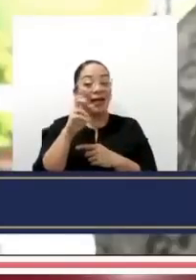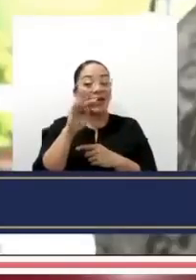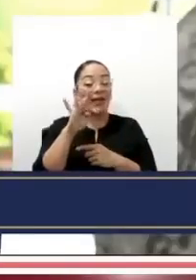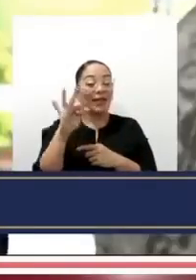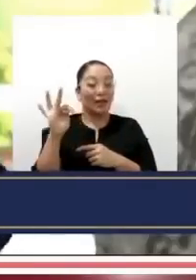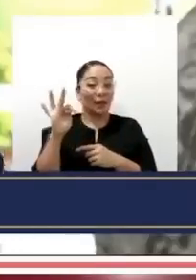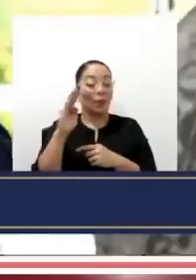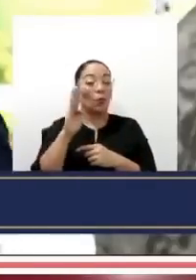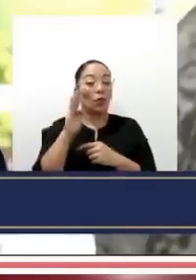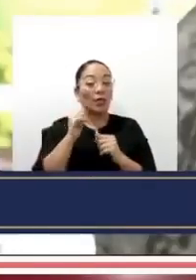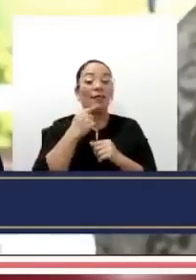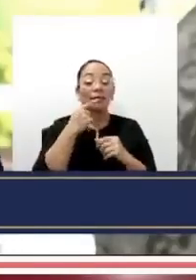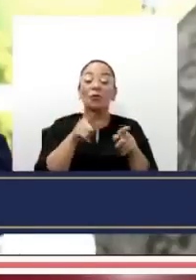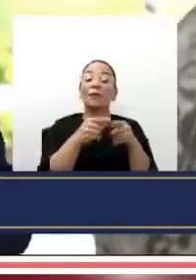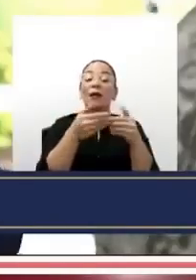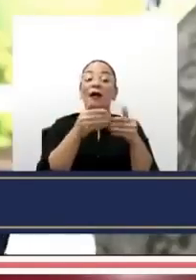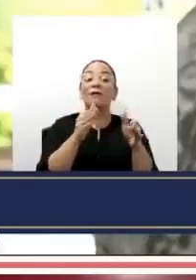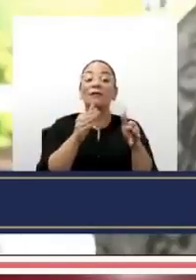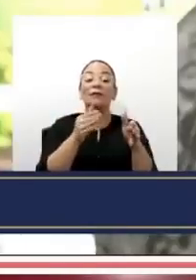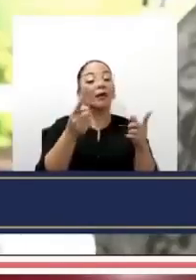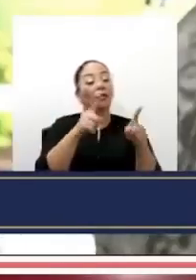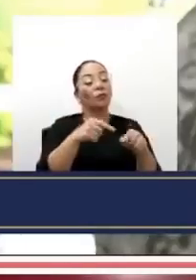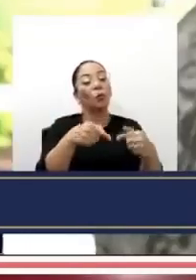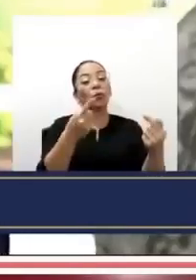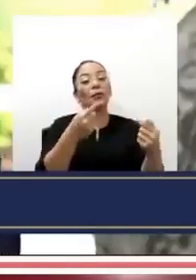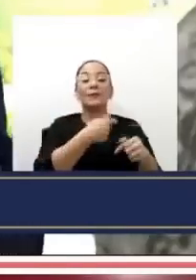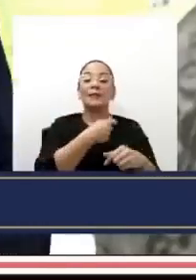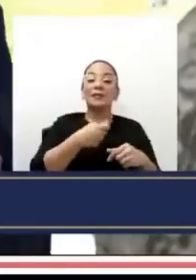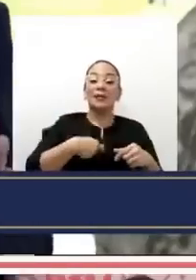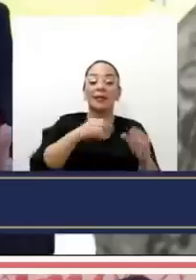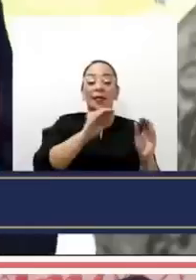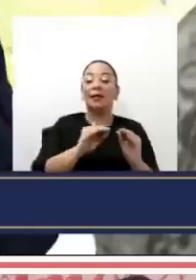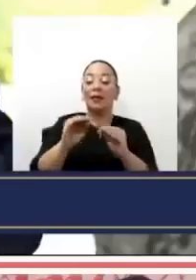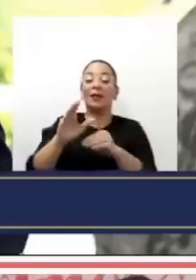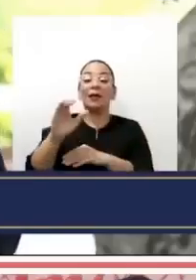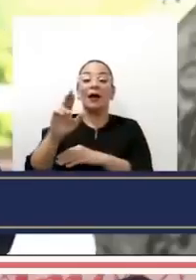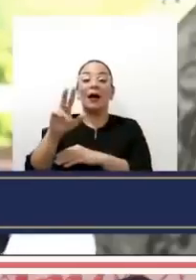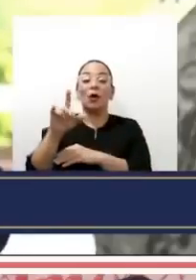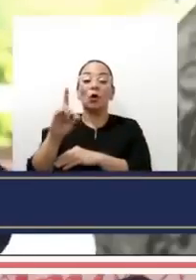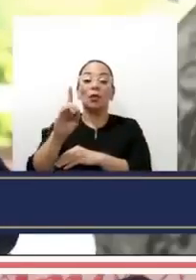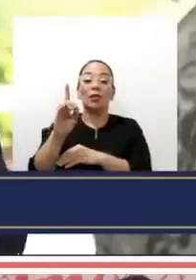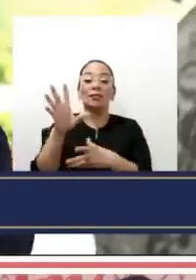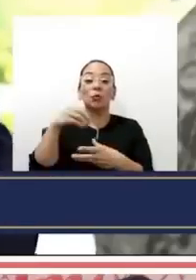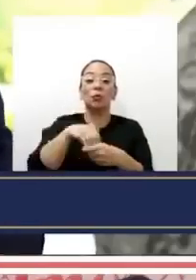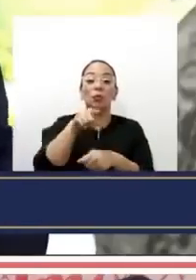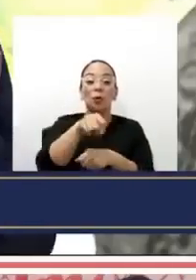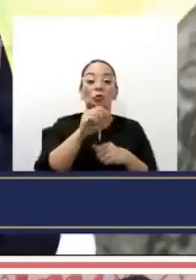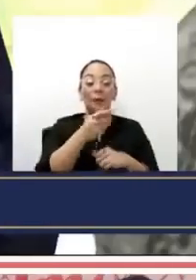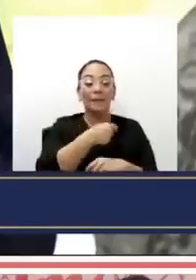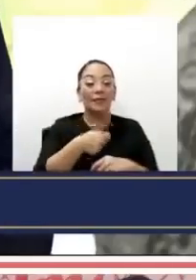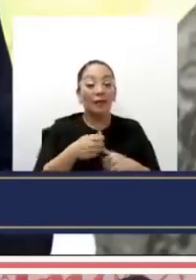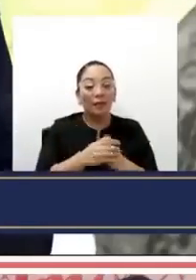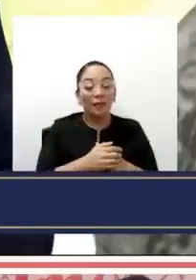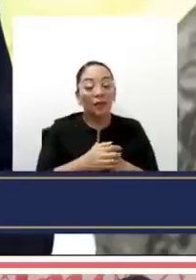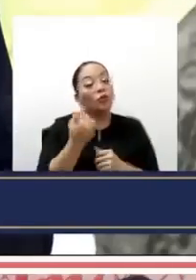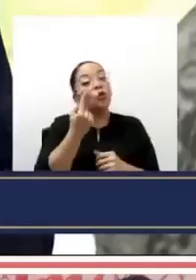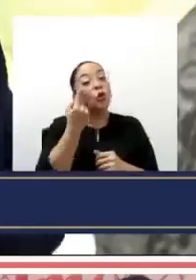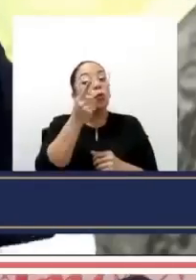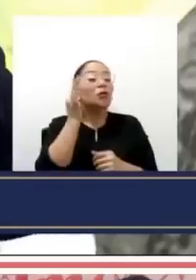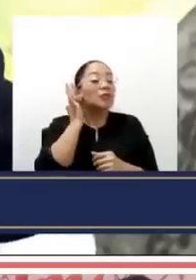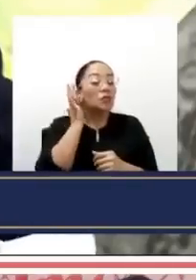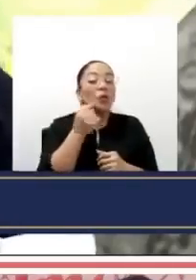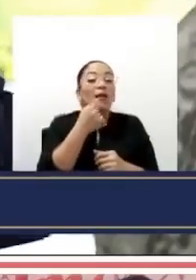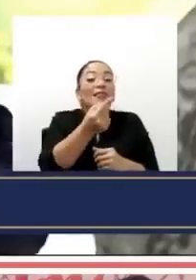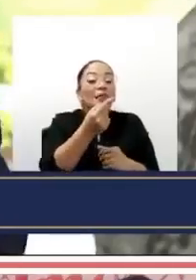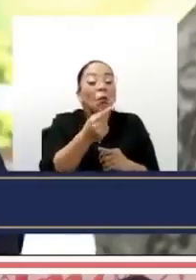Sánchez dijo, ábrase también la causa contra el presidente, se la pasó a don Carlos y lo incluyeron a usted. Solo porque una señora dijo que